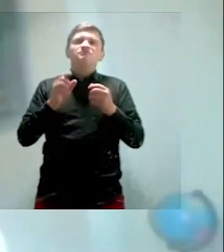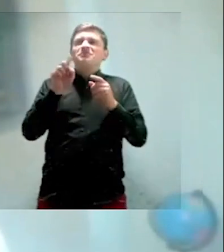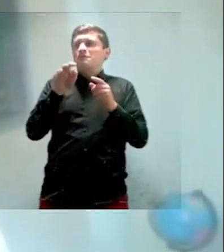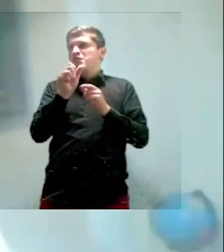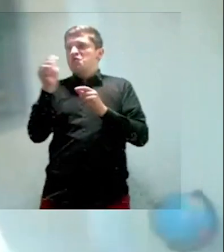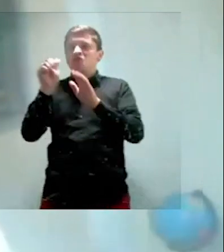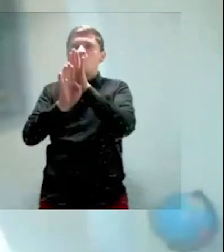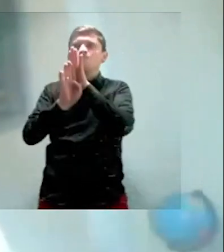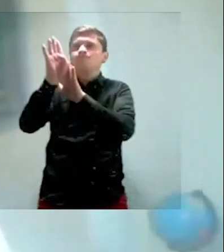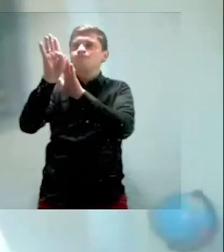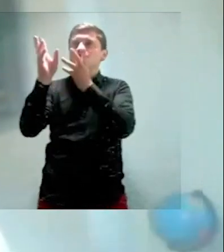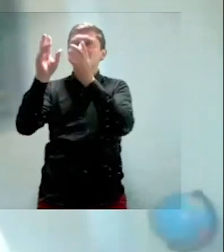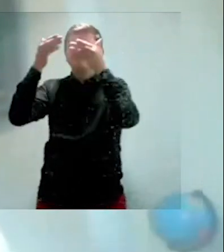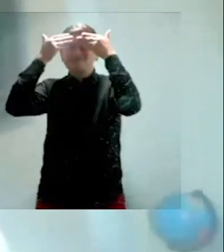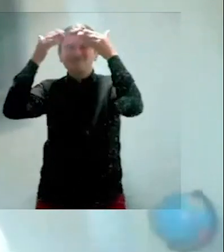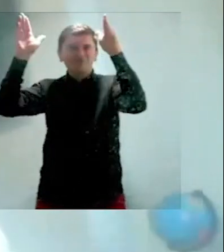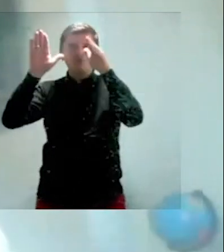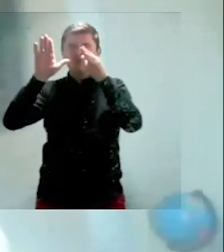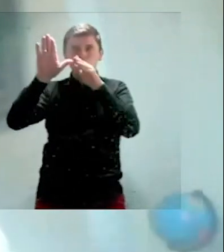que se analiza y